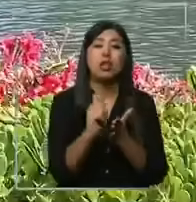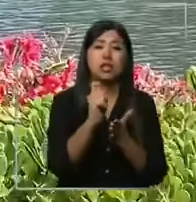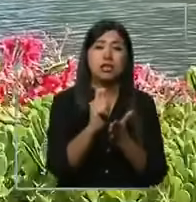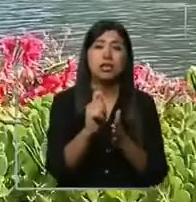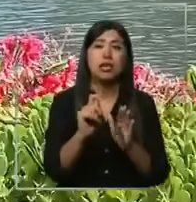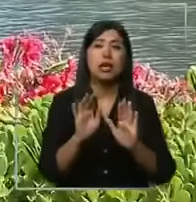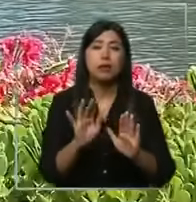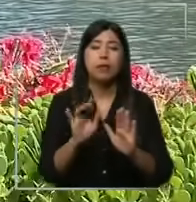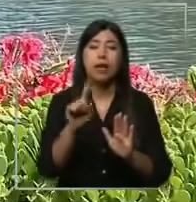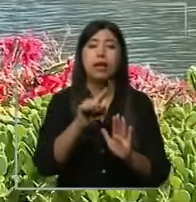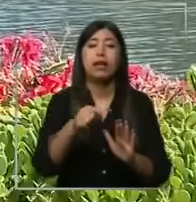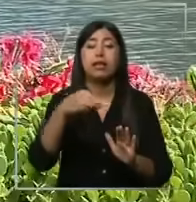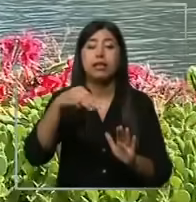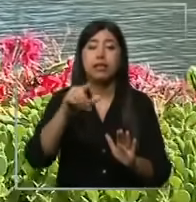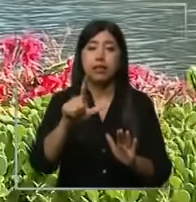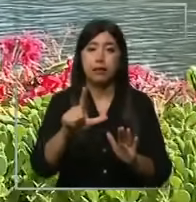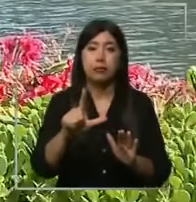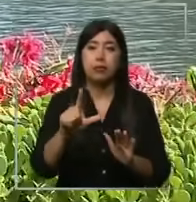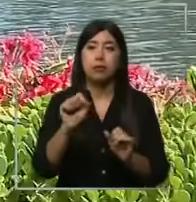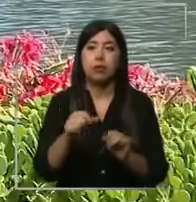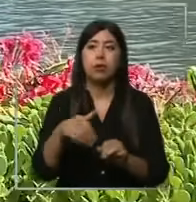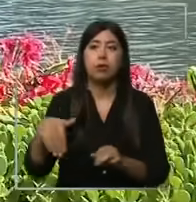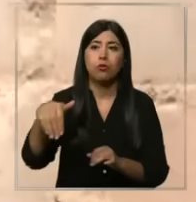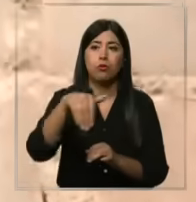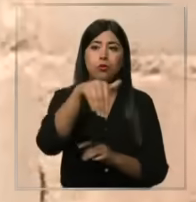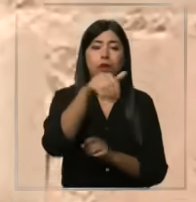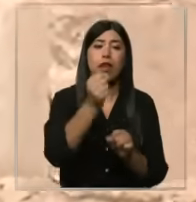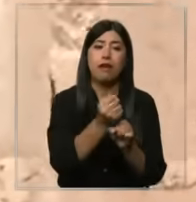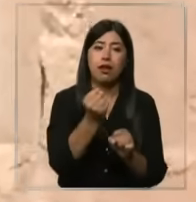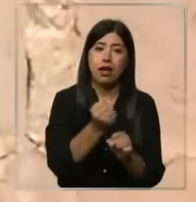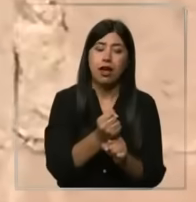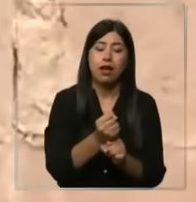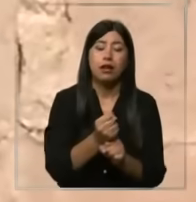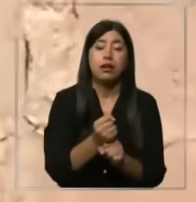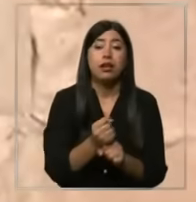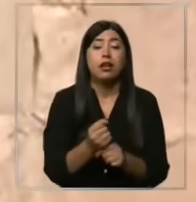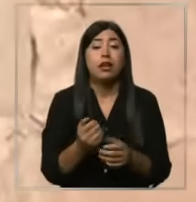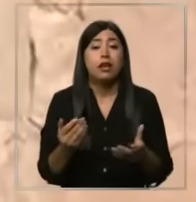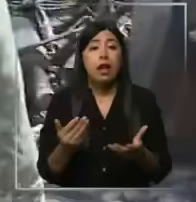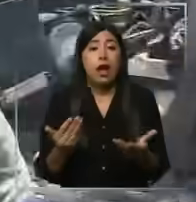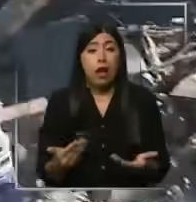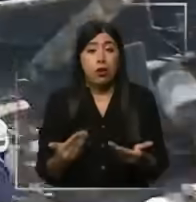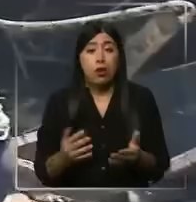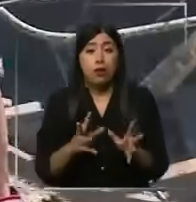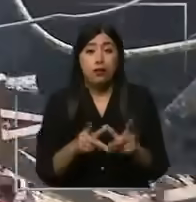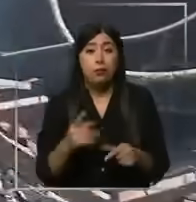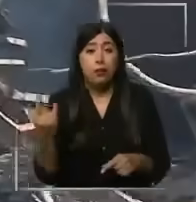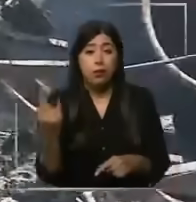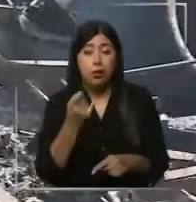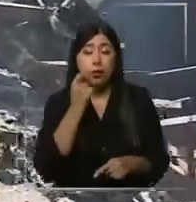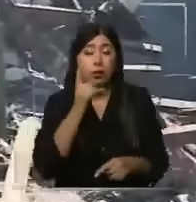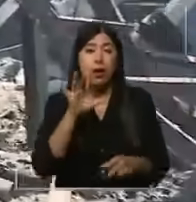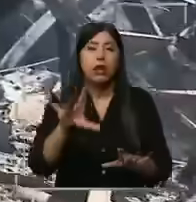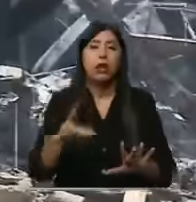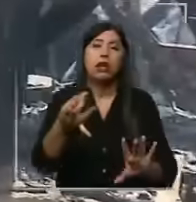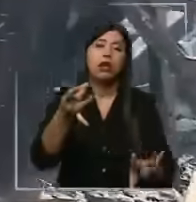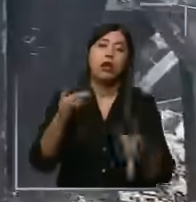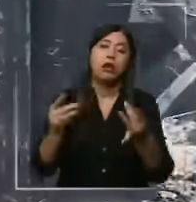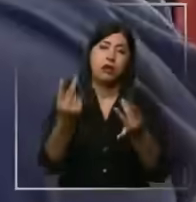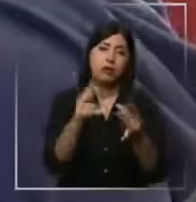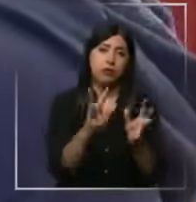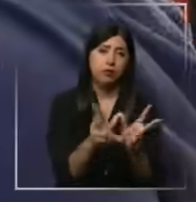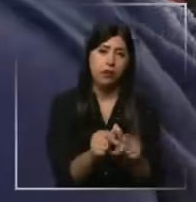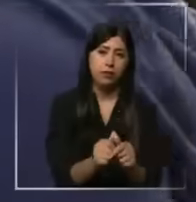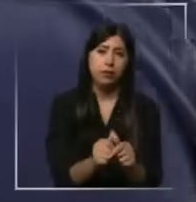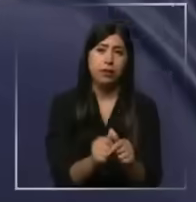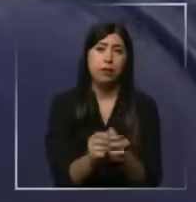a la espera del SML para poder subir como operaciones y servicio a trabajar. Por ahora, la urgencia de los familiares es dar con sus seres queridos,